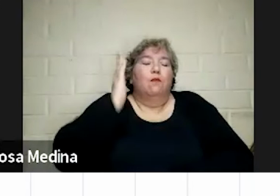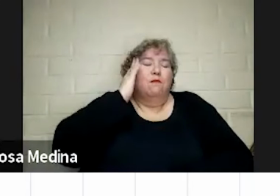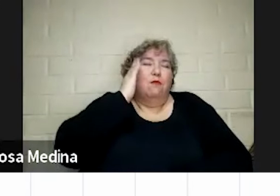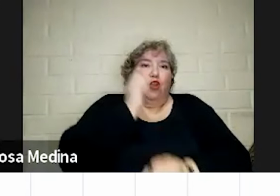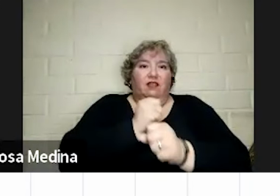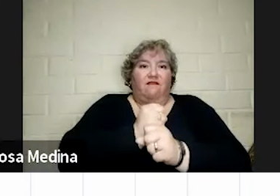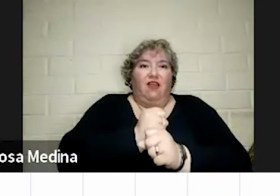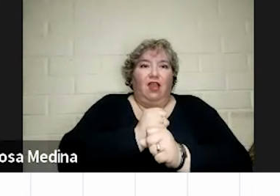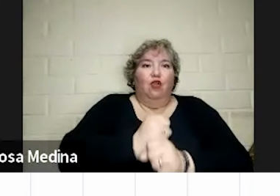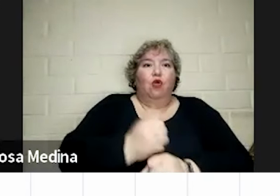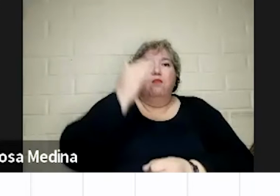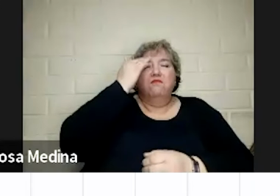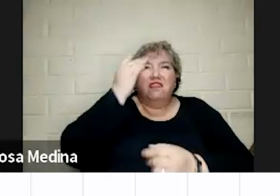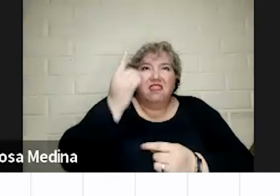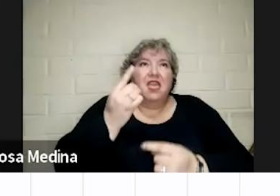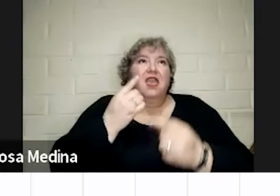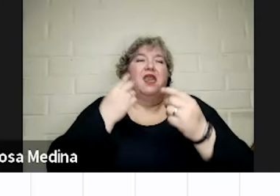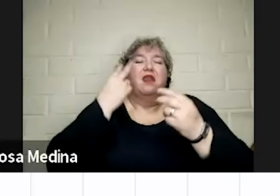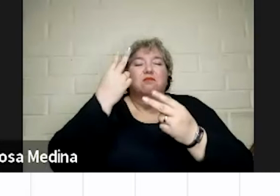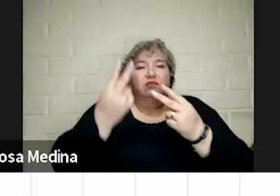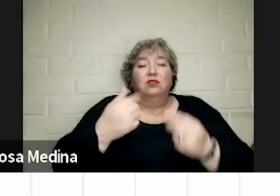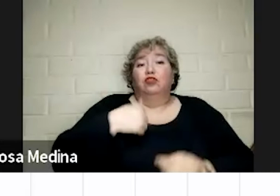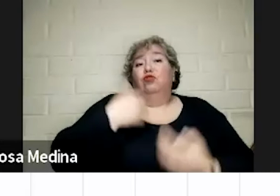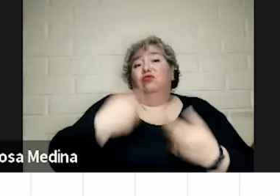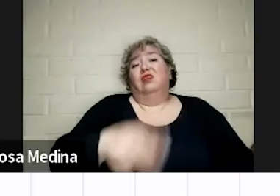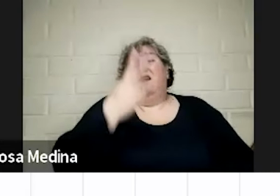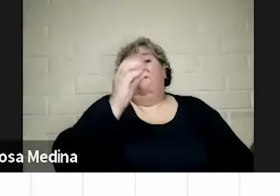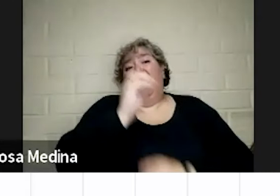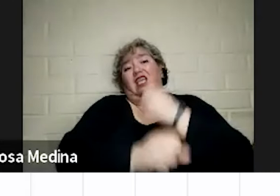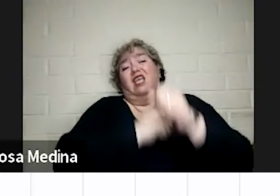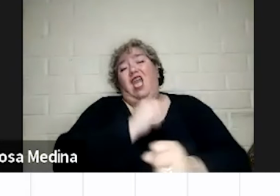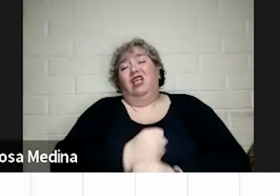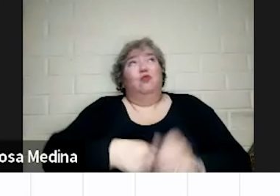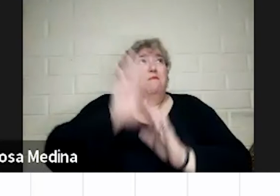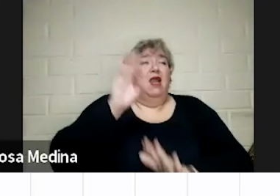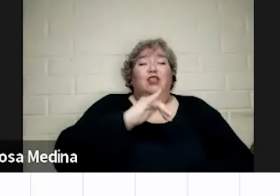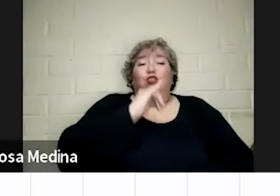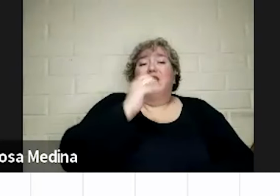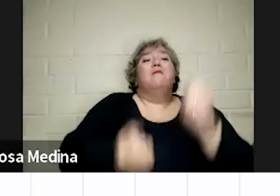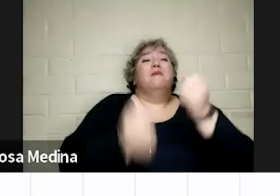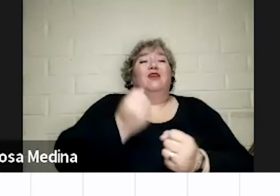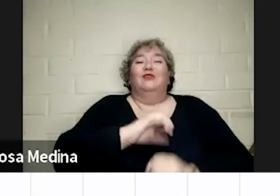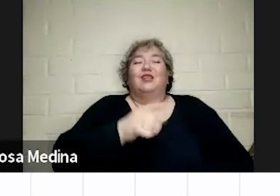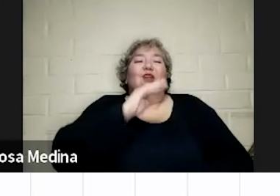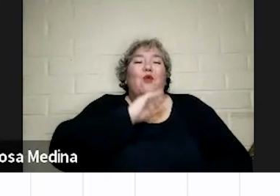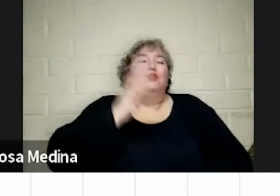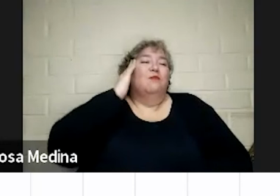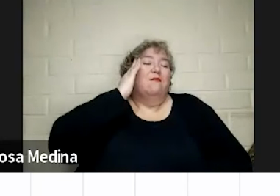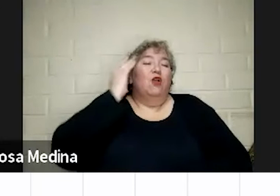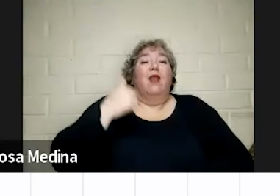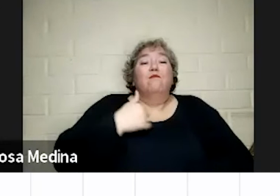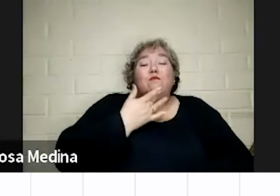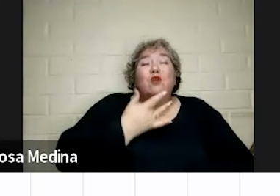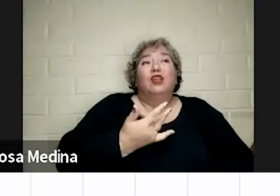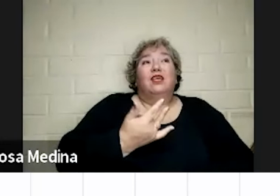días. Ahora, por ejemplo, que yo llevo, no sé, 20 años manejando, o más, no sé, ya no ocupo la memoria de trabajo, porque ya es algo que